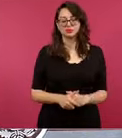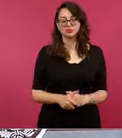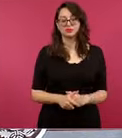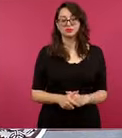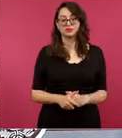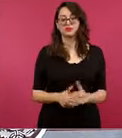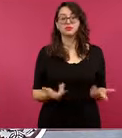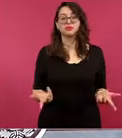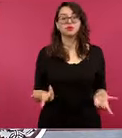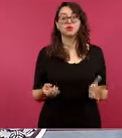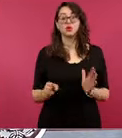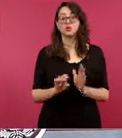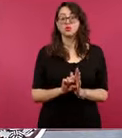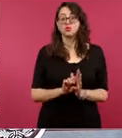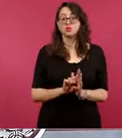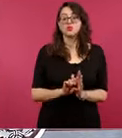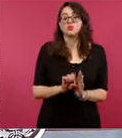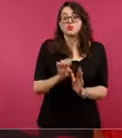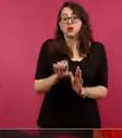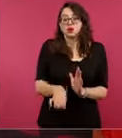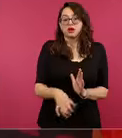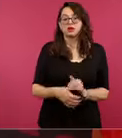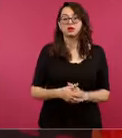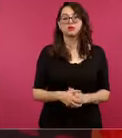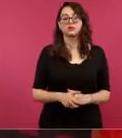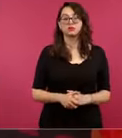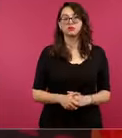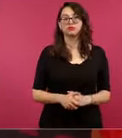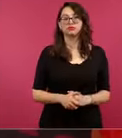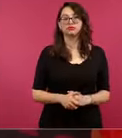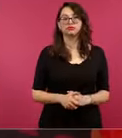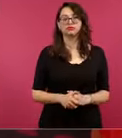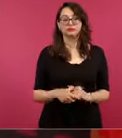para quedar bien con el conservadurismo en México,